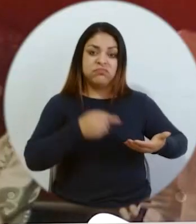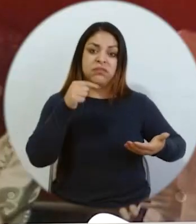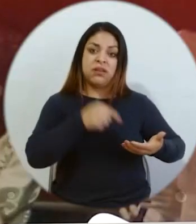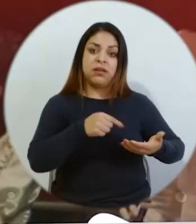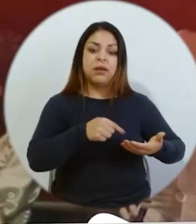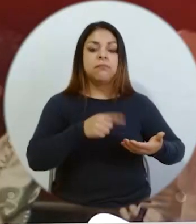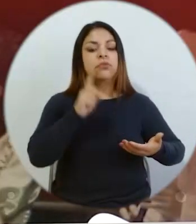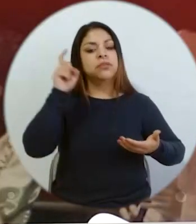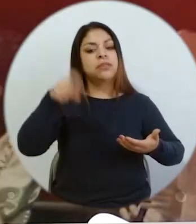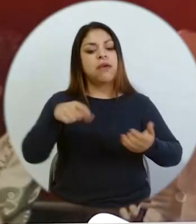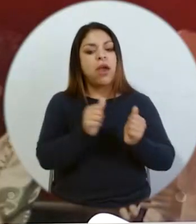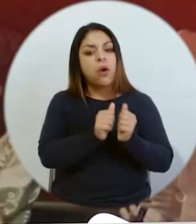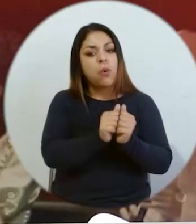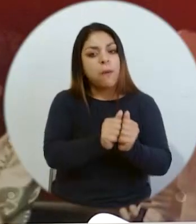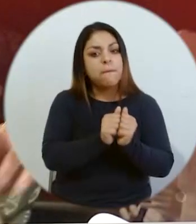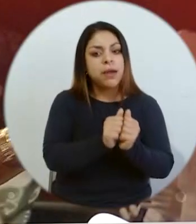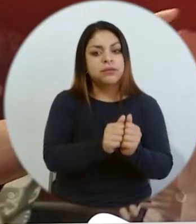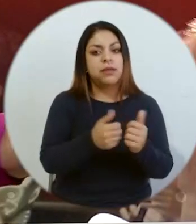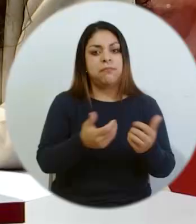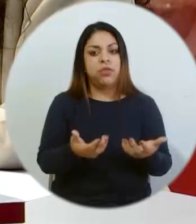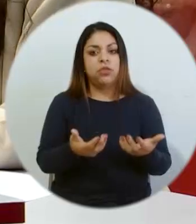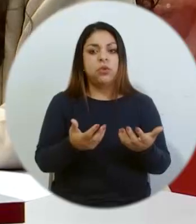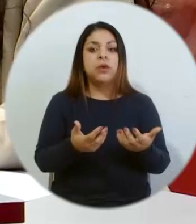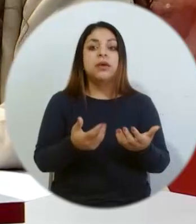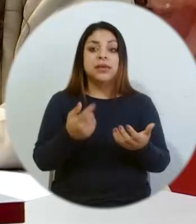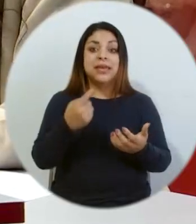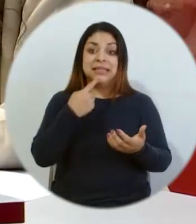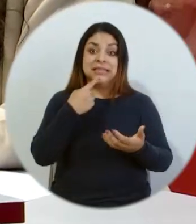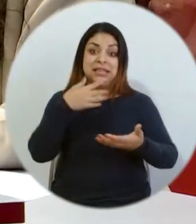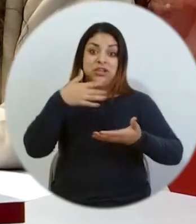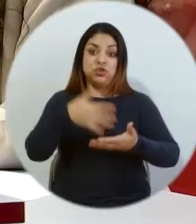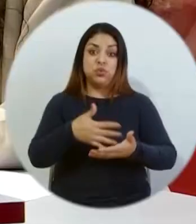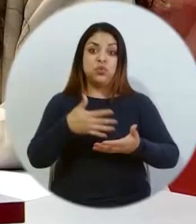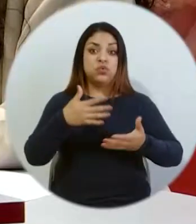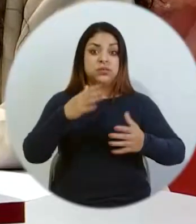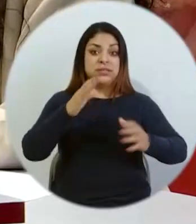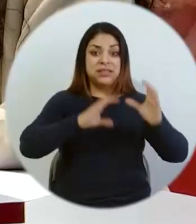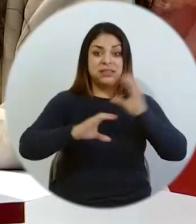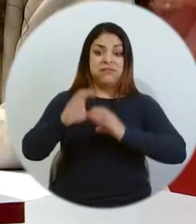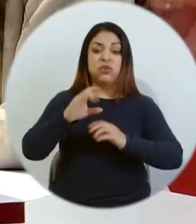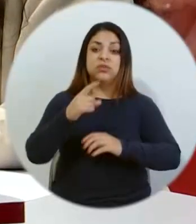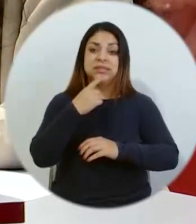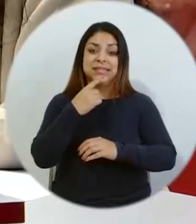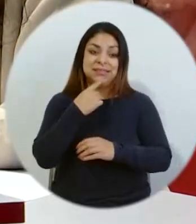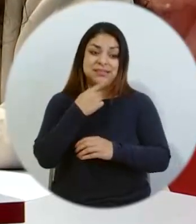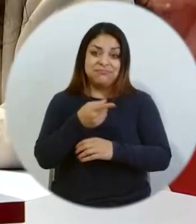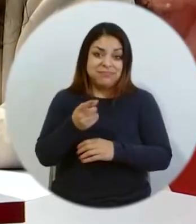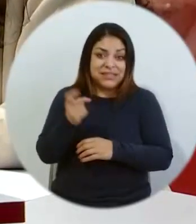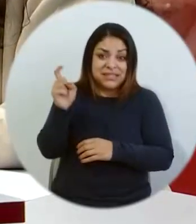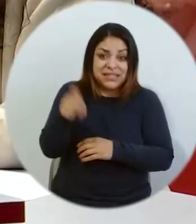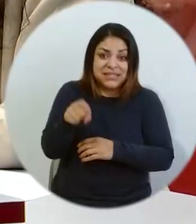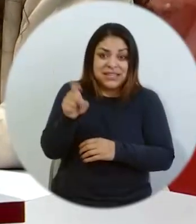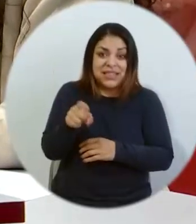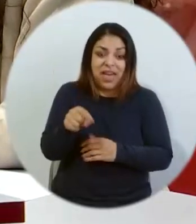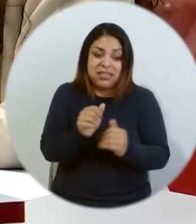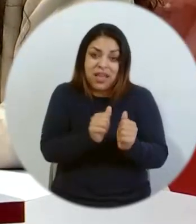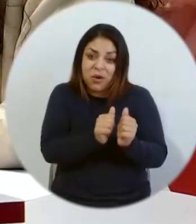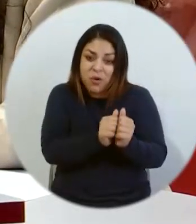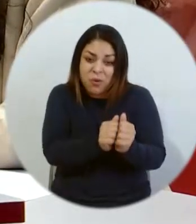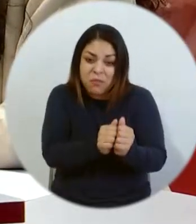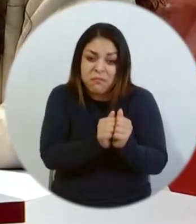mundo, sino de ese acompañamiento que además los estudios científicos nos dicen de adolescencias prolongadas, ¿verdad? De una necesidad de